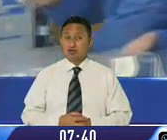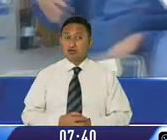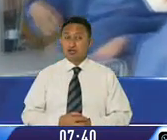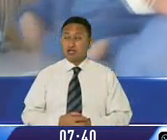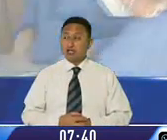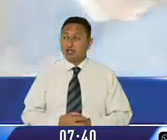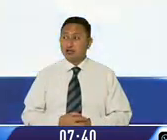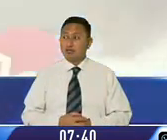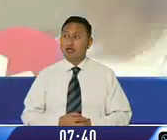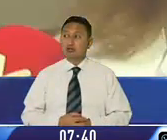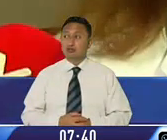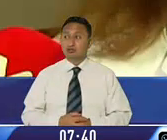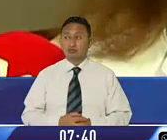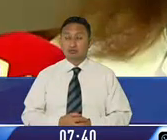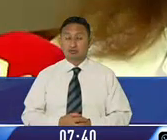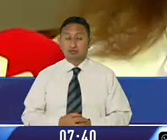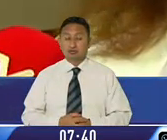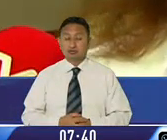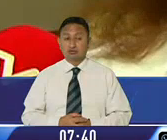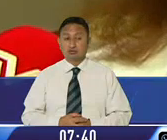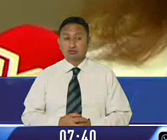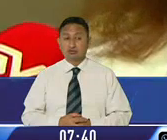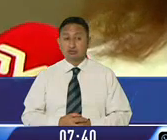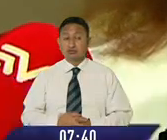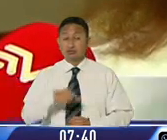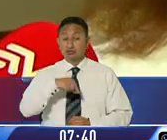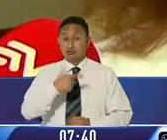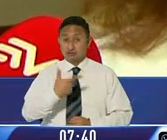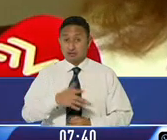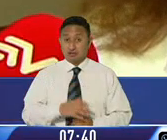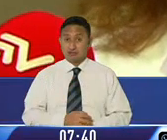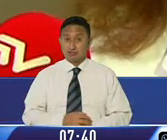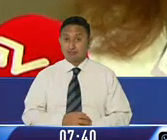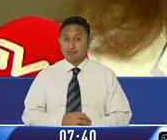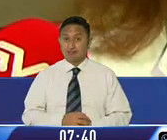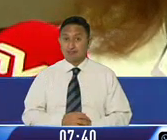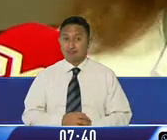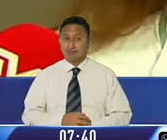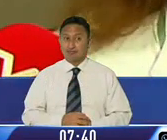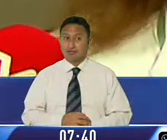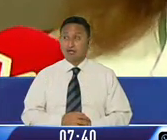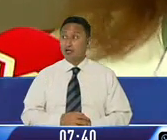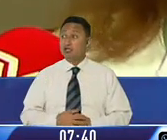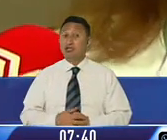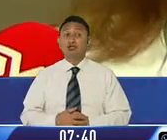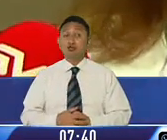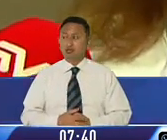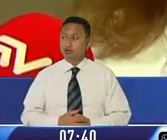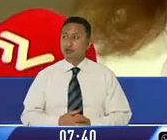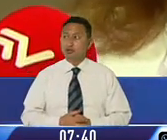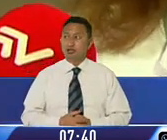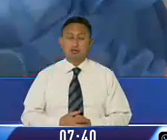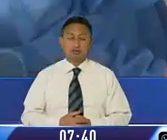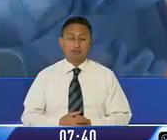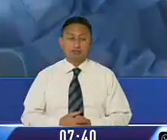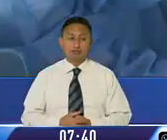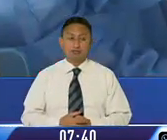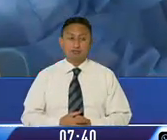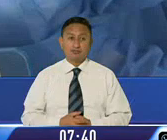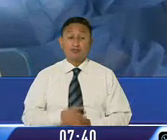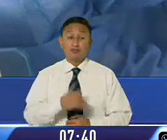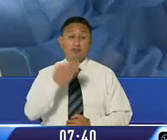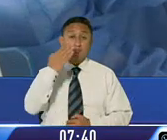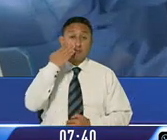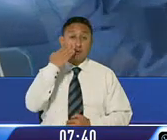enseguida a la terapia intensiva. Ahora ya ellos están recibiendo alimentación de su madre, el calostro, que es la primera leche que produce la